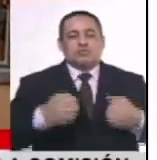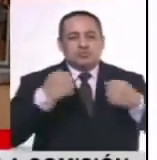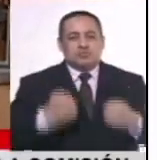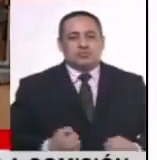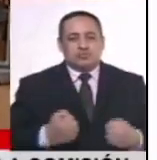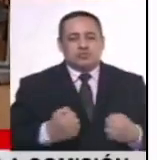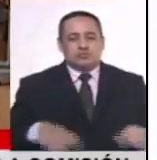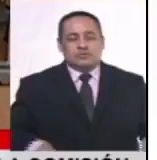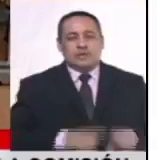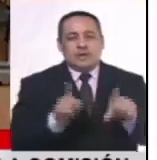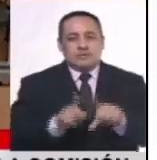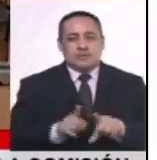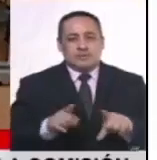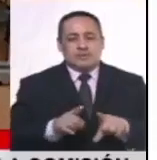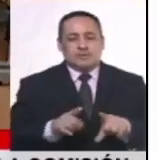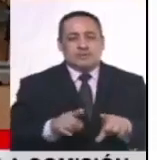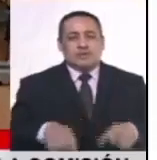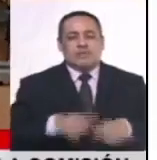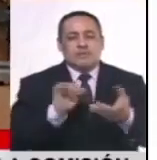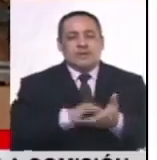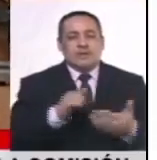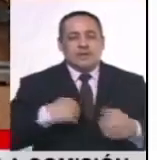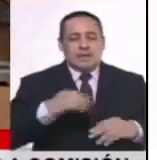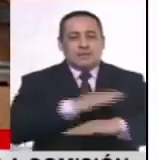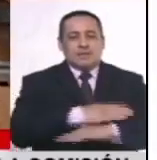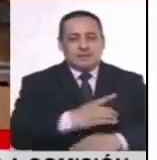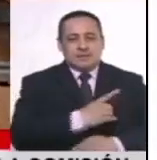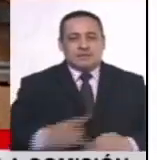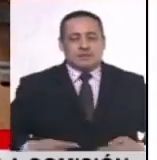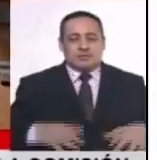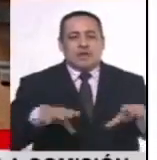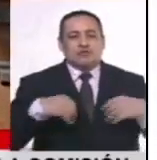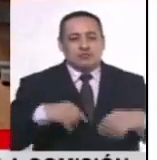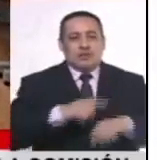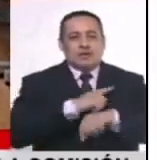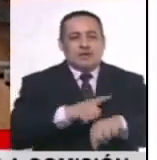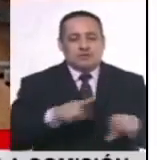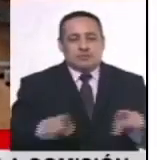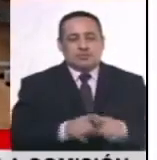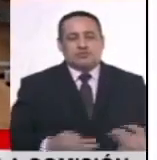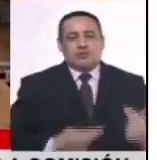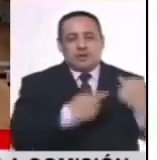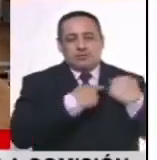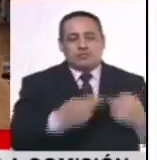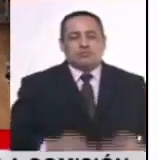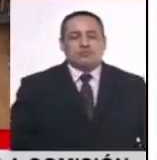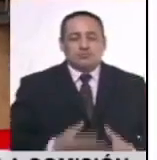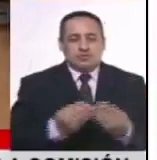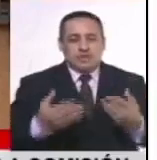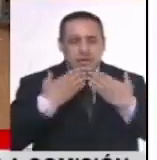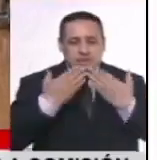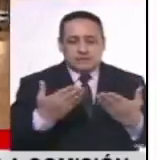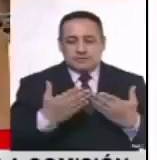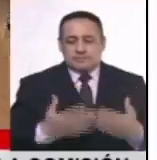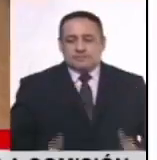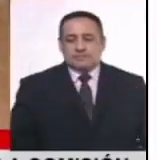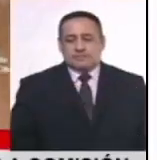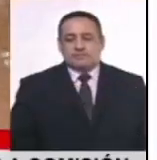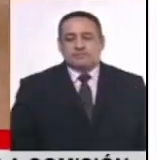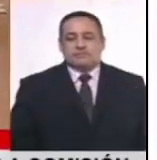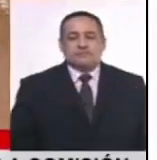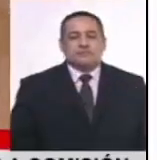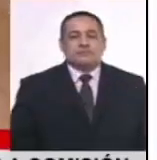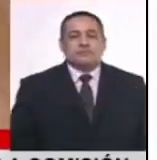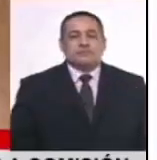instalación de instalación para que la mesa directiva de la comisión asuma de inmediato su respectivo cargo. Muchas gracias.